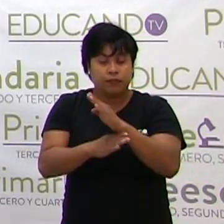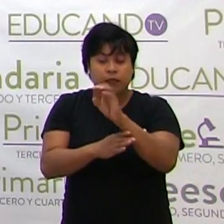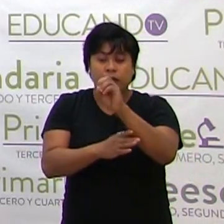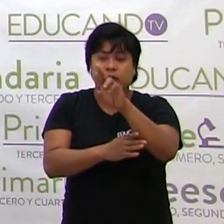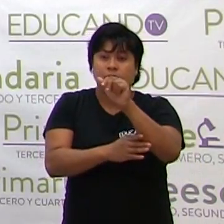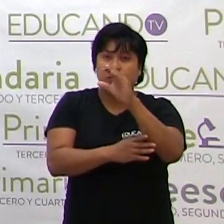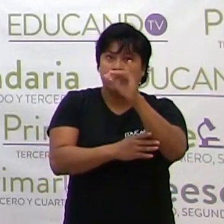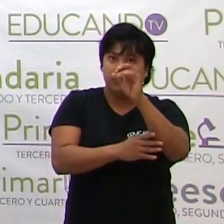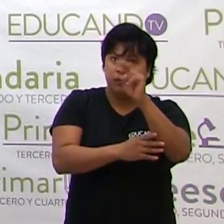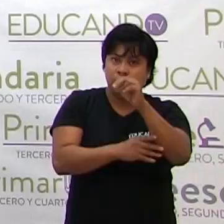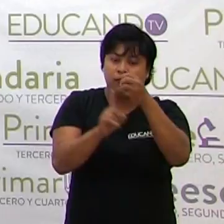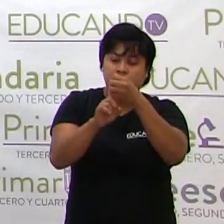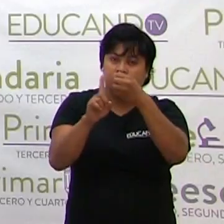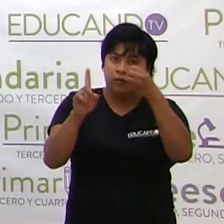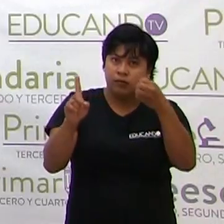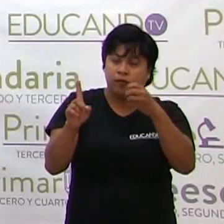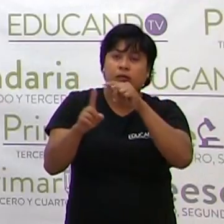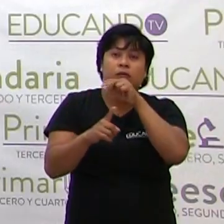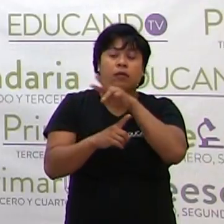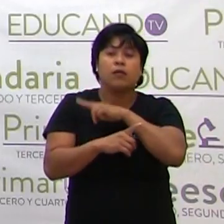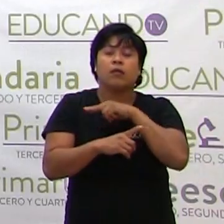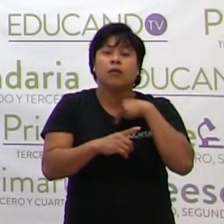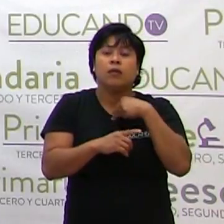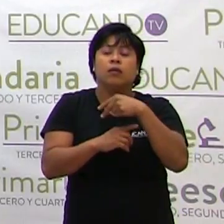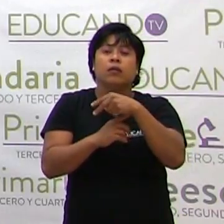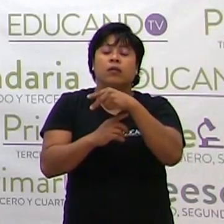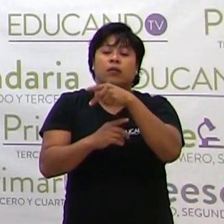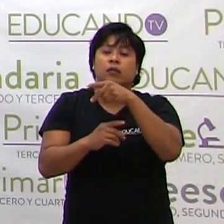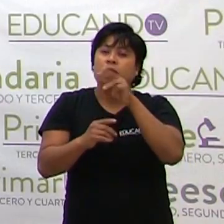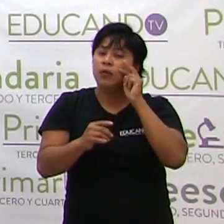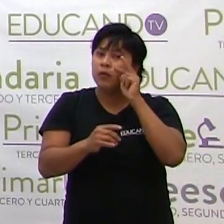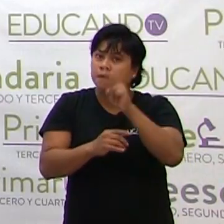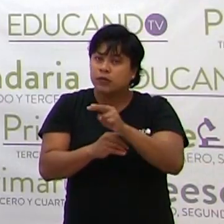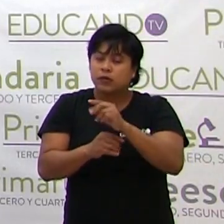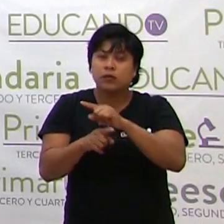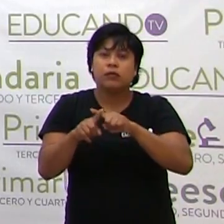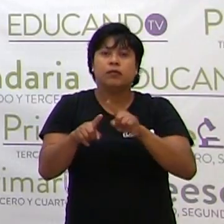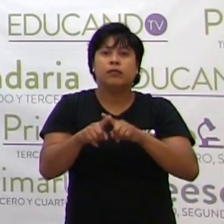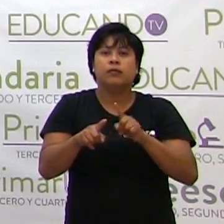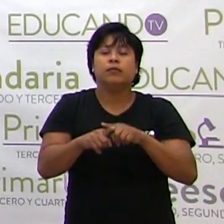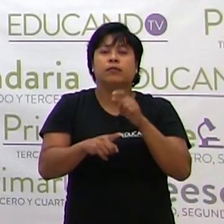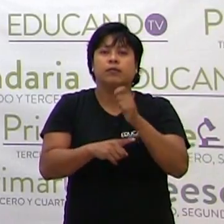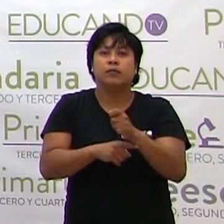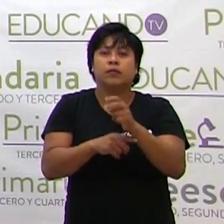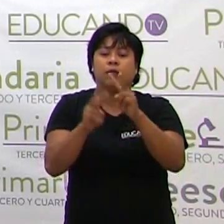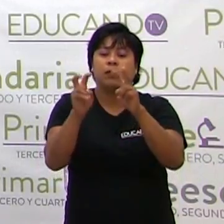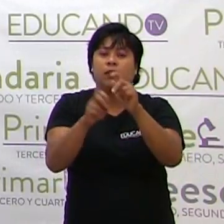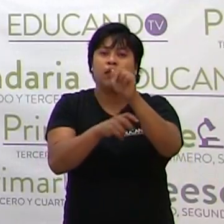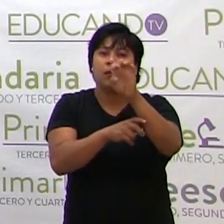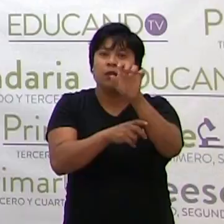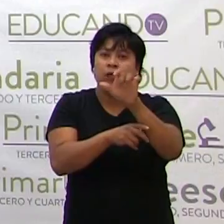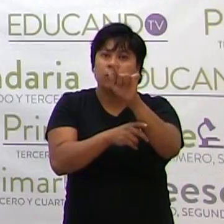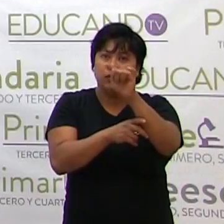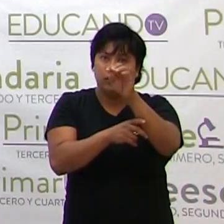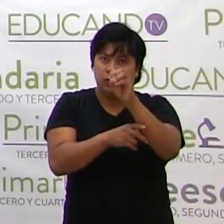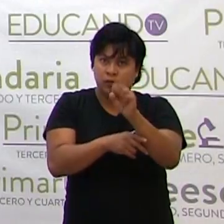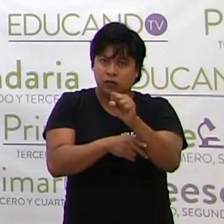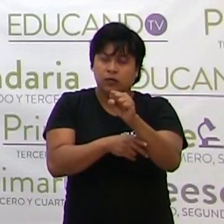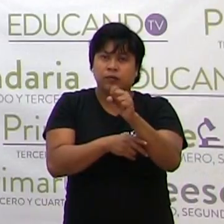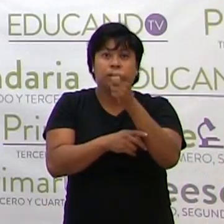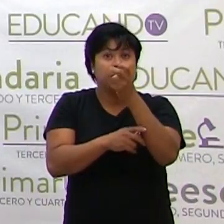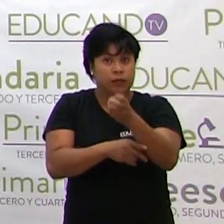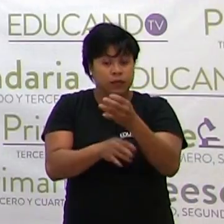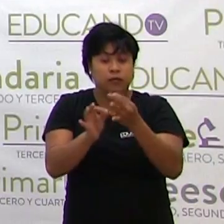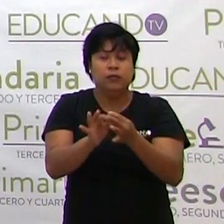Y por último, hemos abarcado parte de lo que son los textos. Es muy